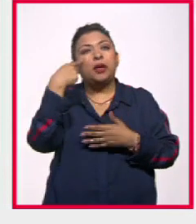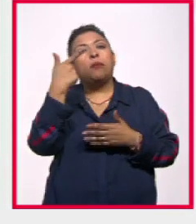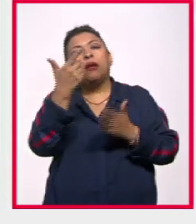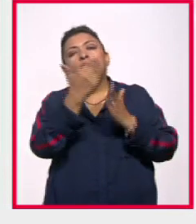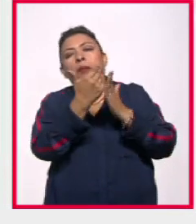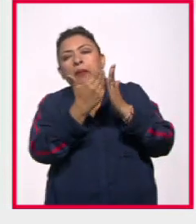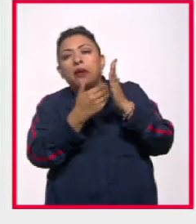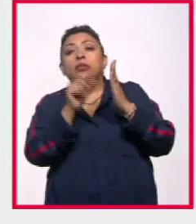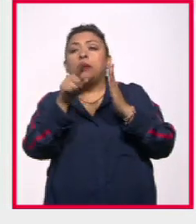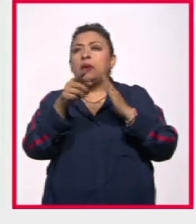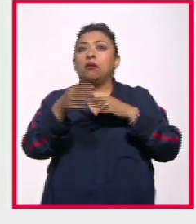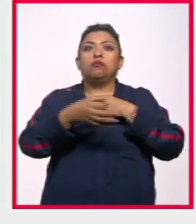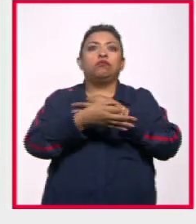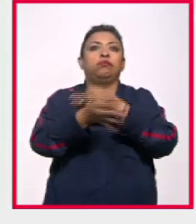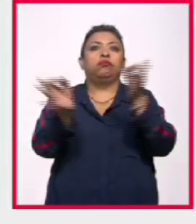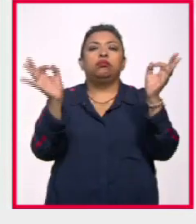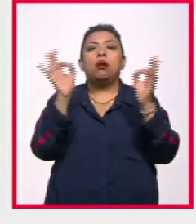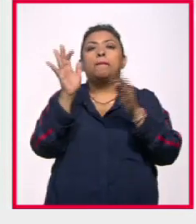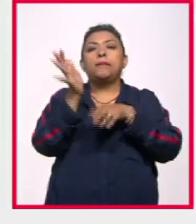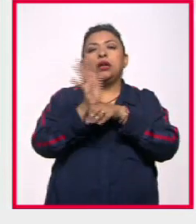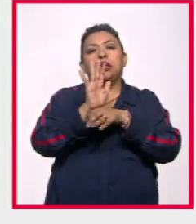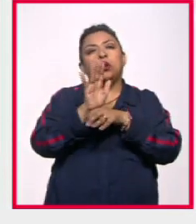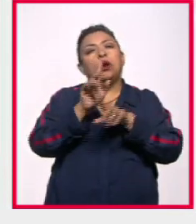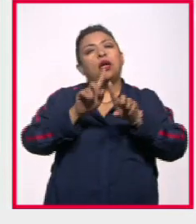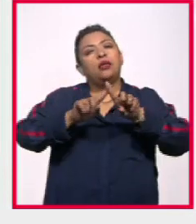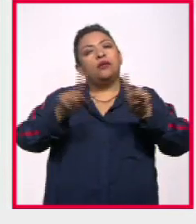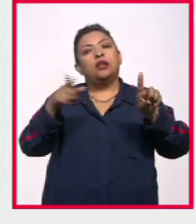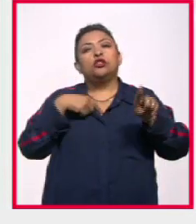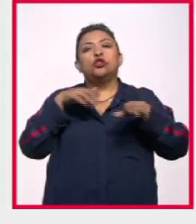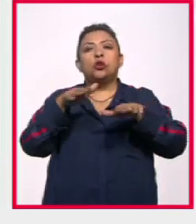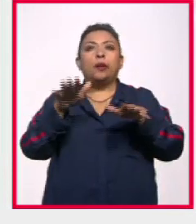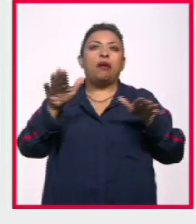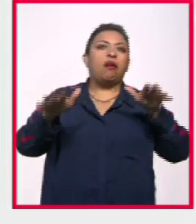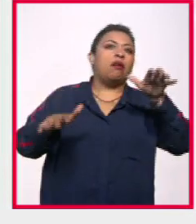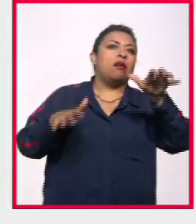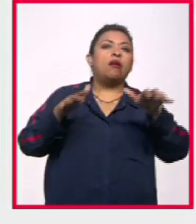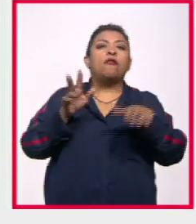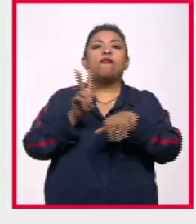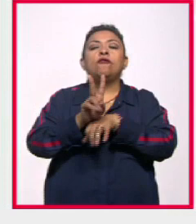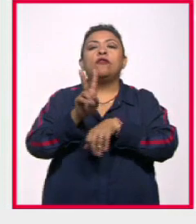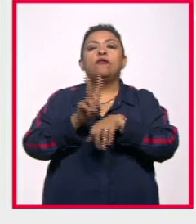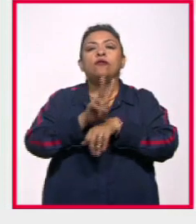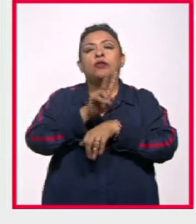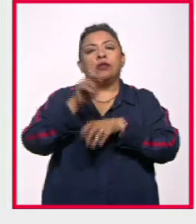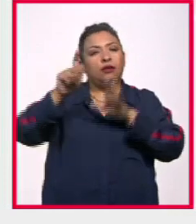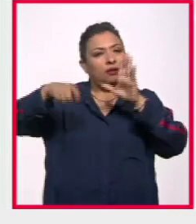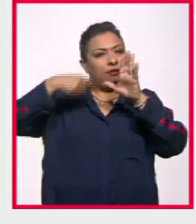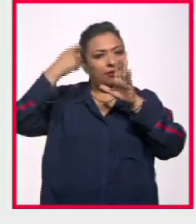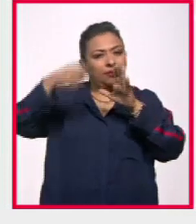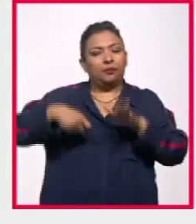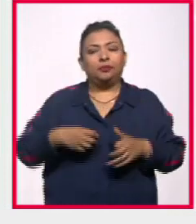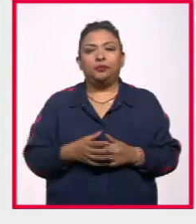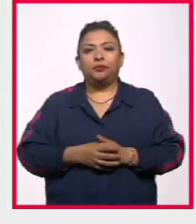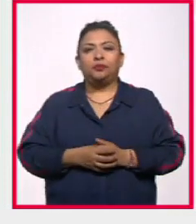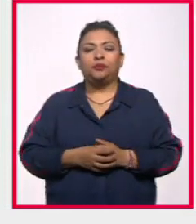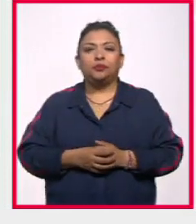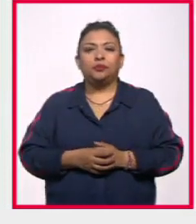También a la cartelera comercial llega otra película que tiene que ver zombies y que fue filmada en Venezuela.